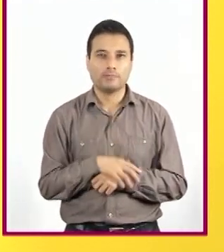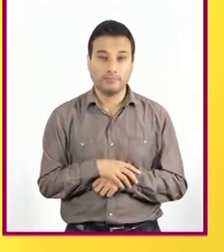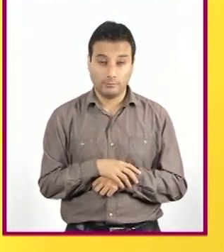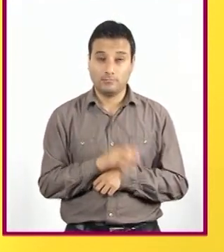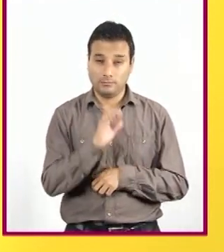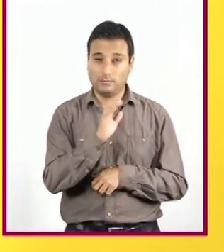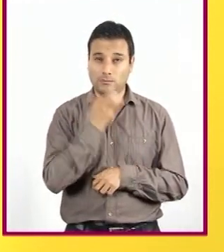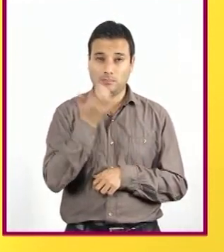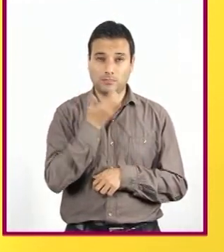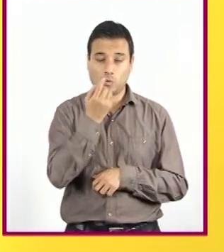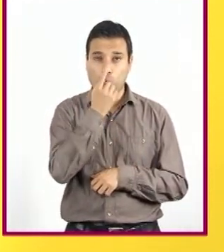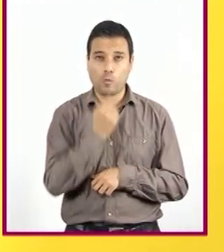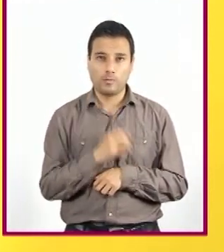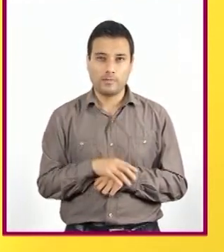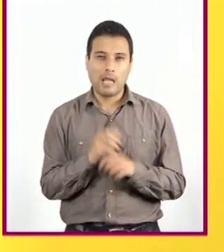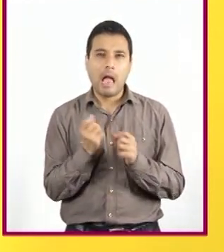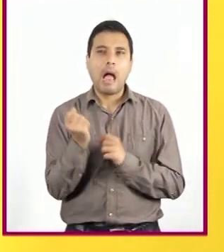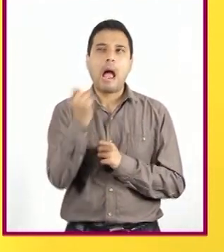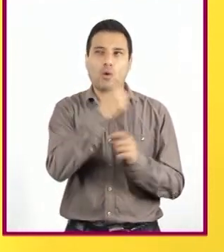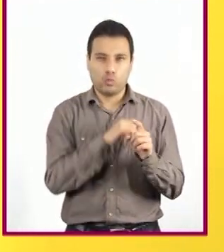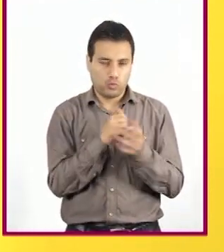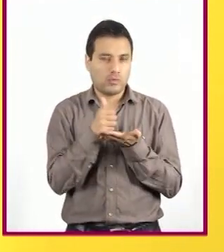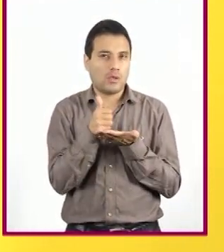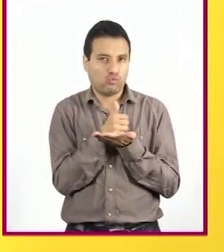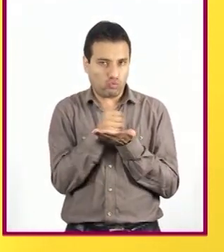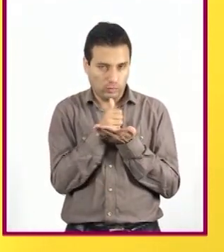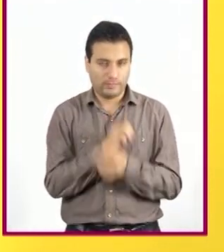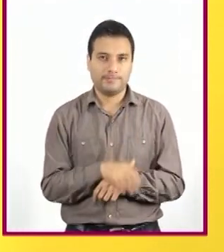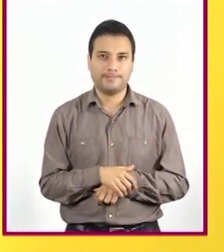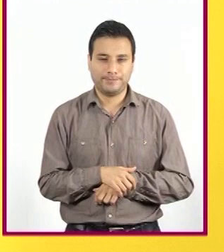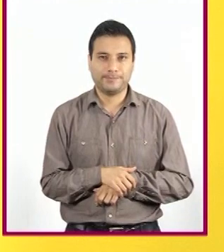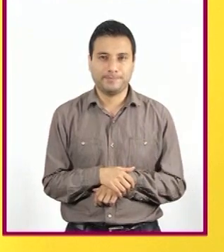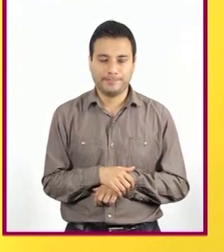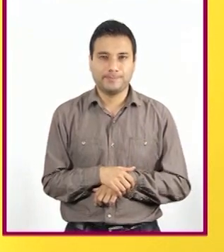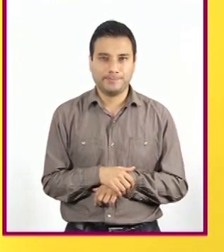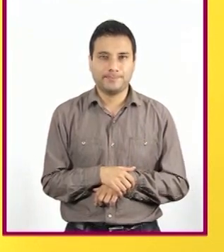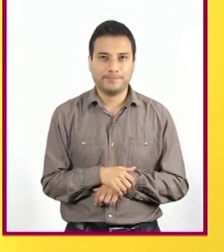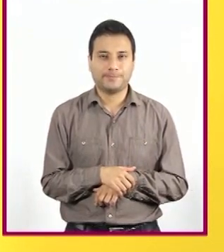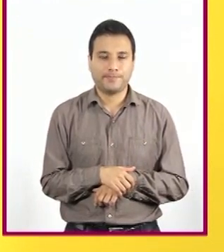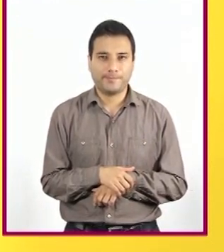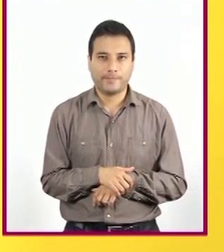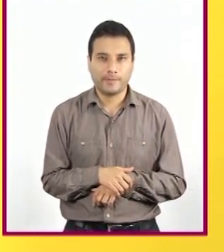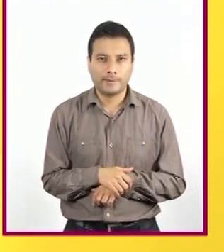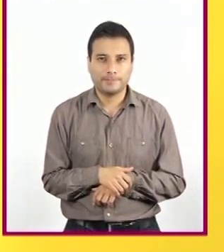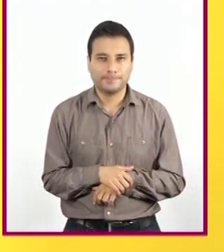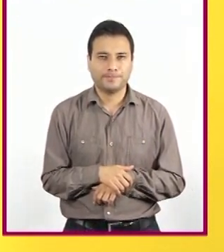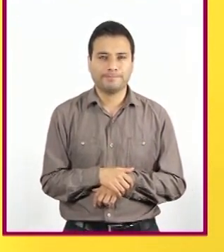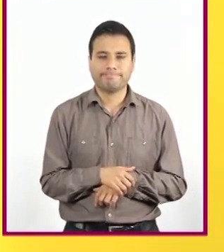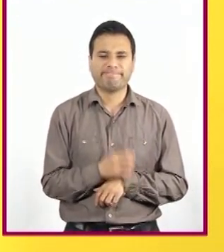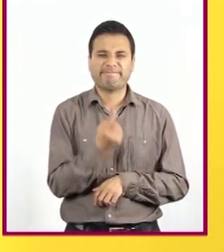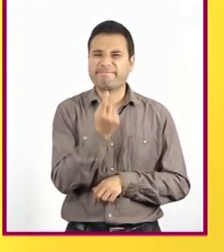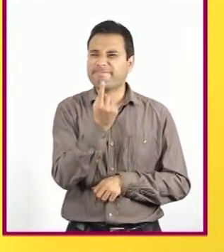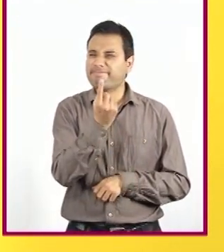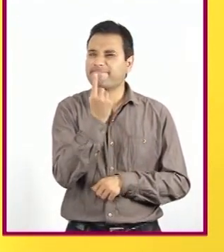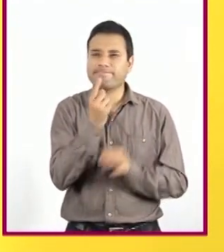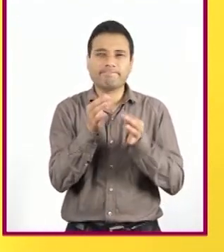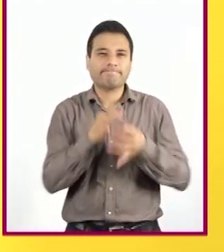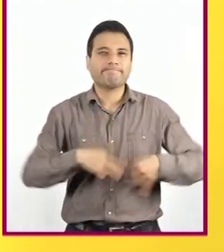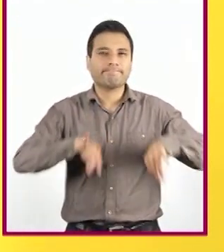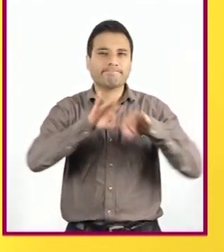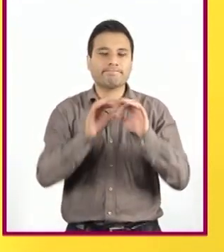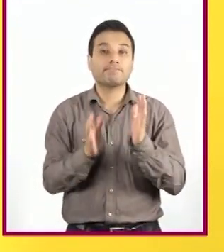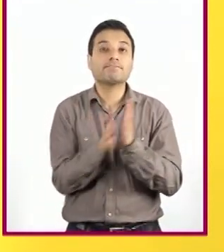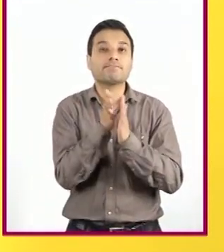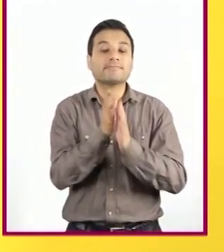solo unos cuantos edificios eran azules. Los elementos arquitectónicos más sobresalientes son